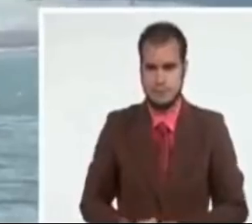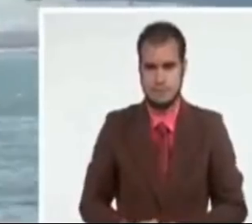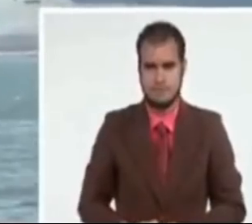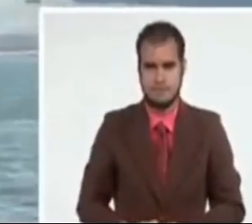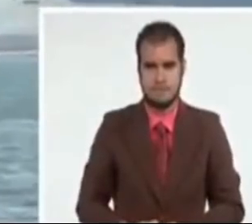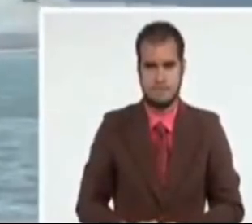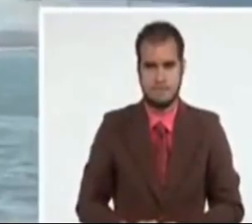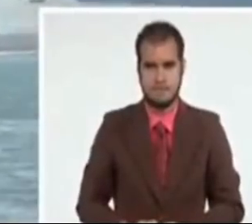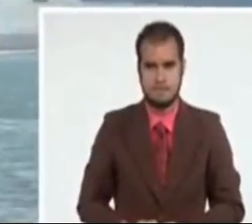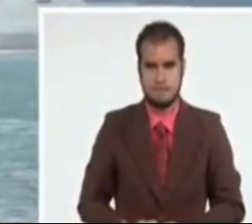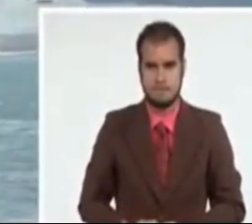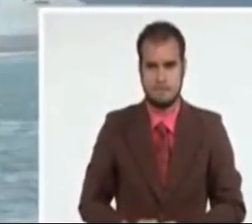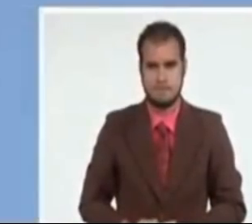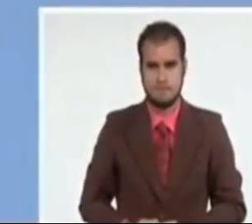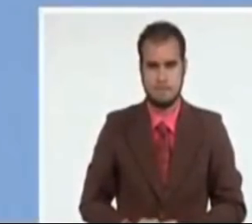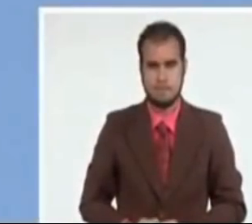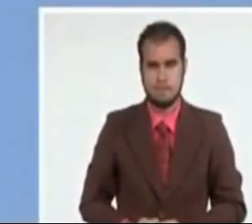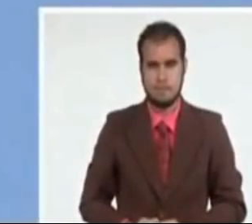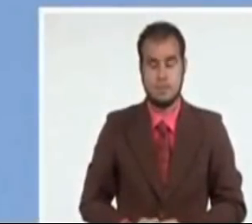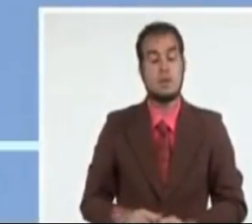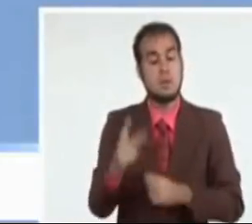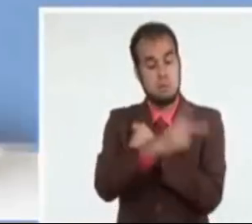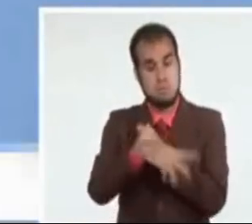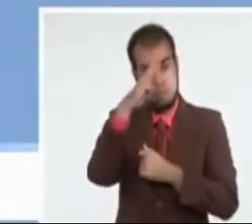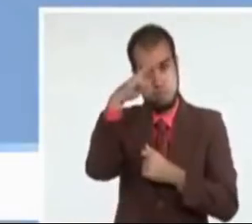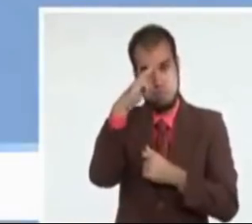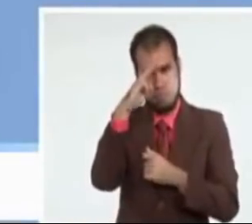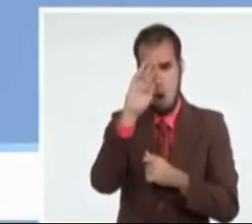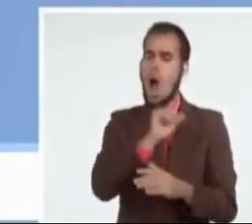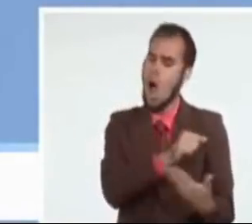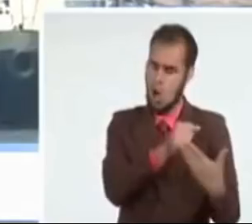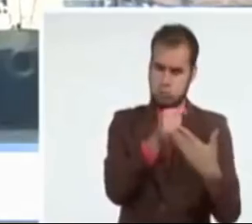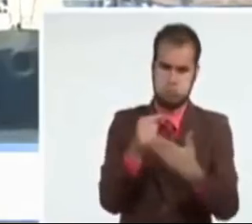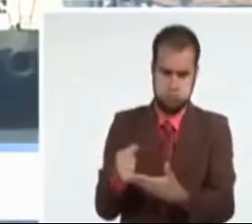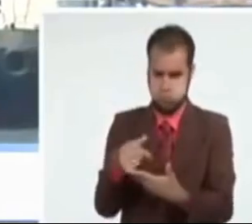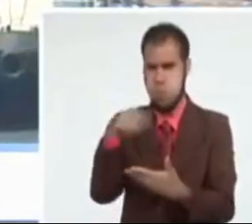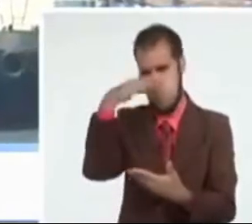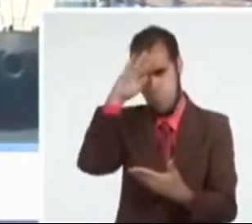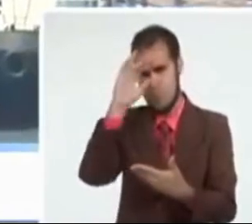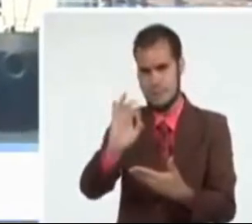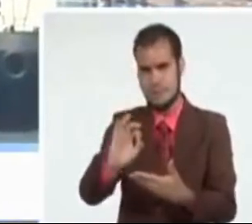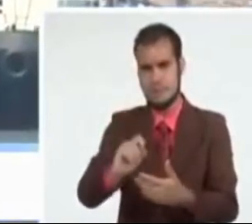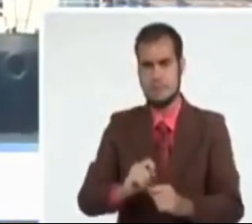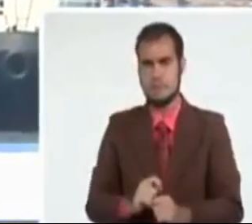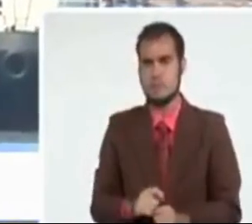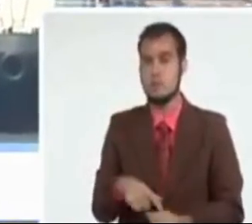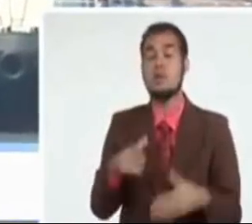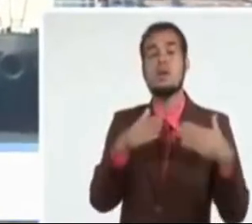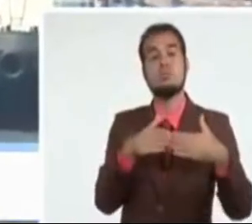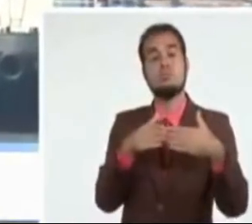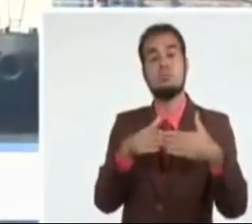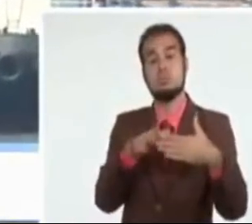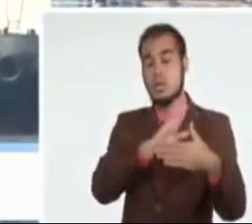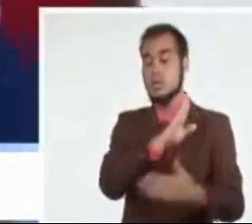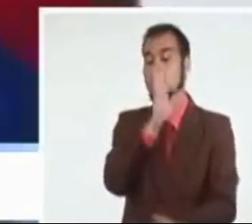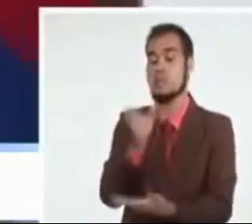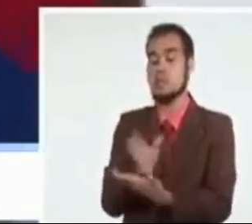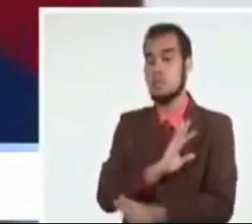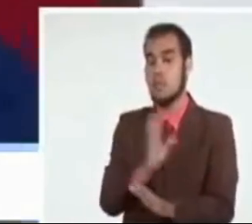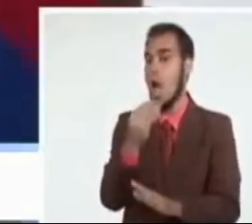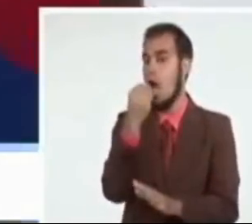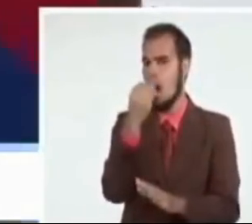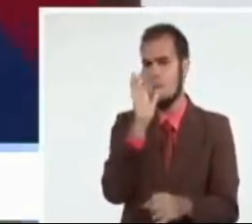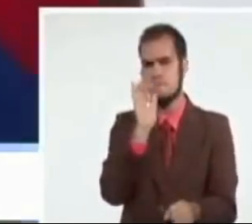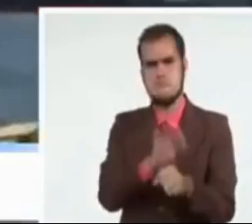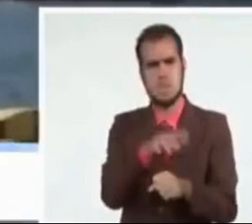México concreta su ayuda solidaria a Cuba. Este primer buque con cargas de alimentos salió de